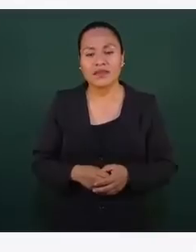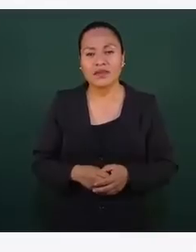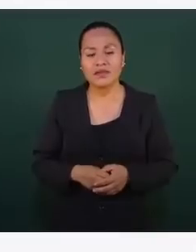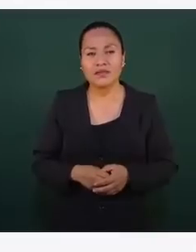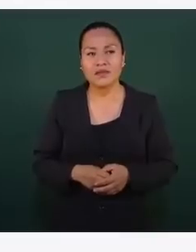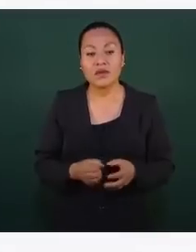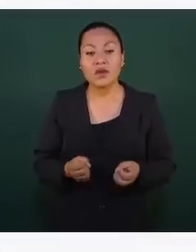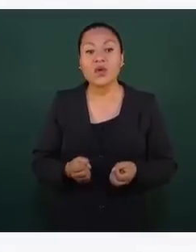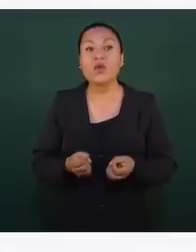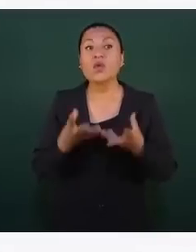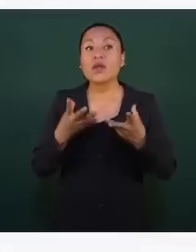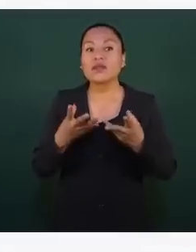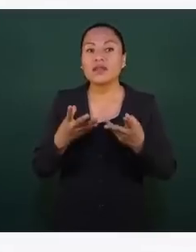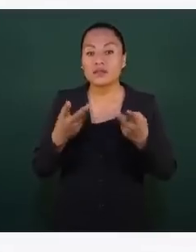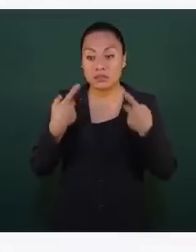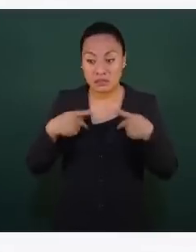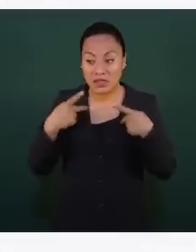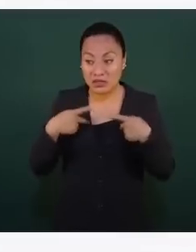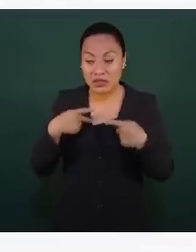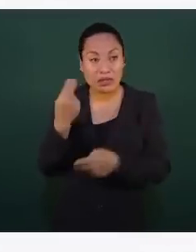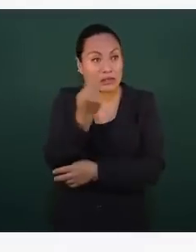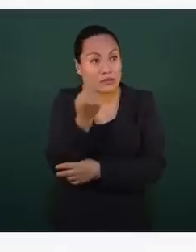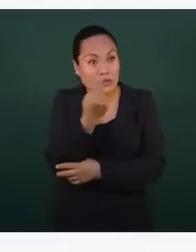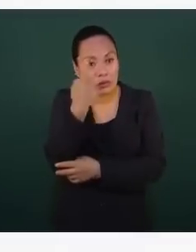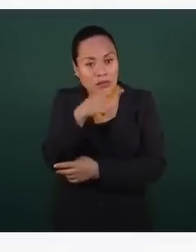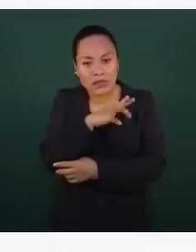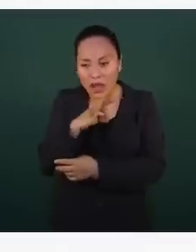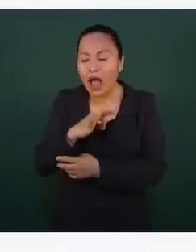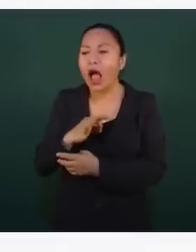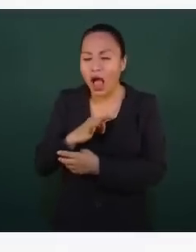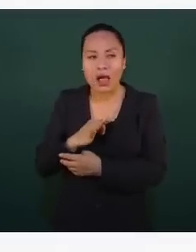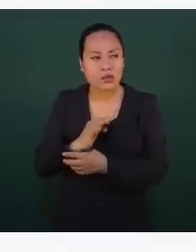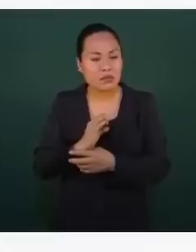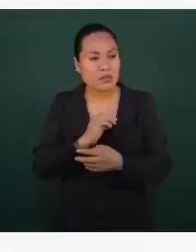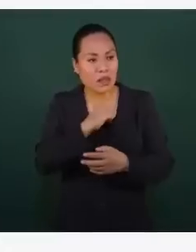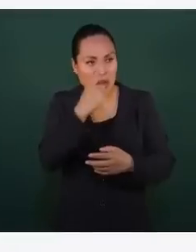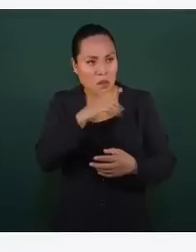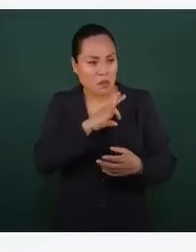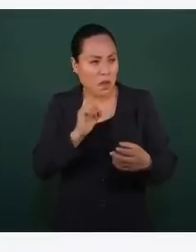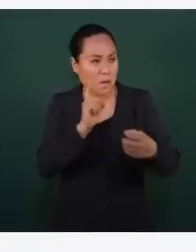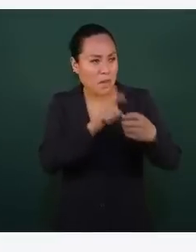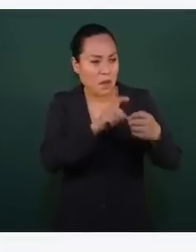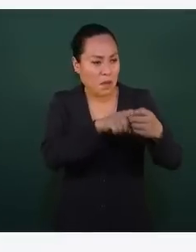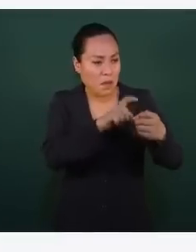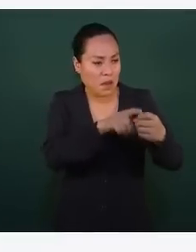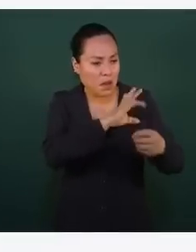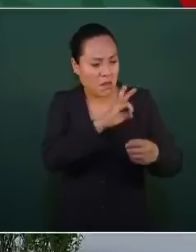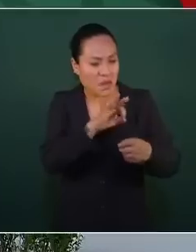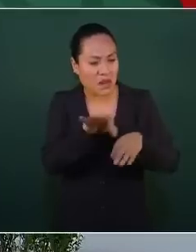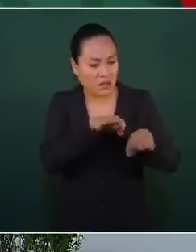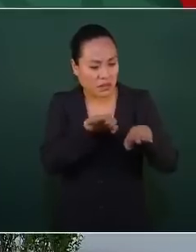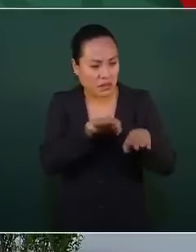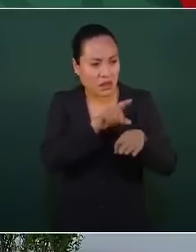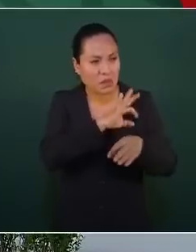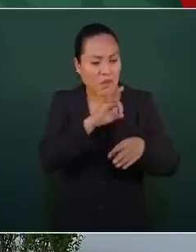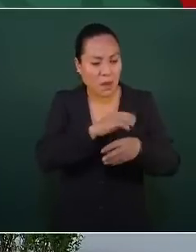calcular cuánta fuerza de trabajo se va a necesitar a fin de aumentar la producción de bienes y servicios,